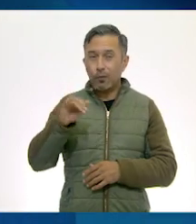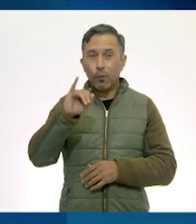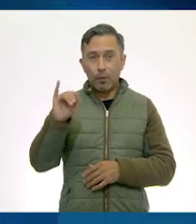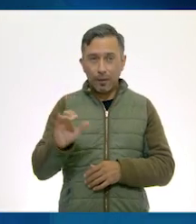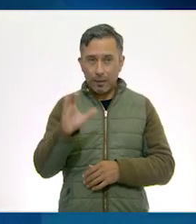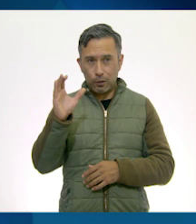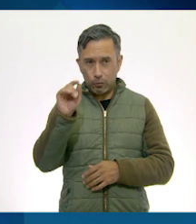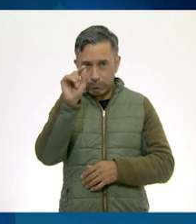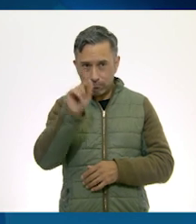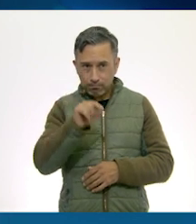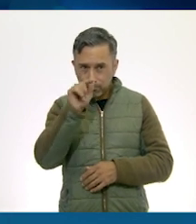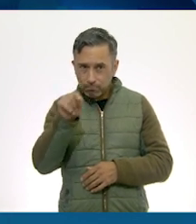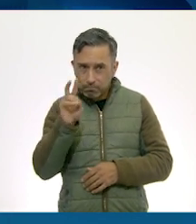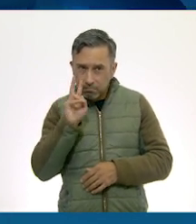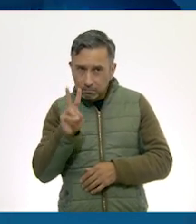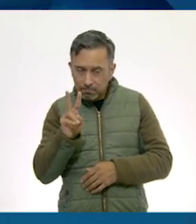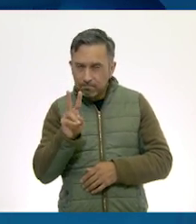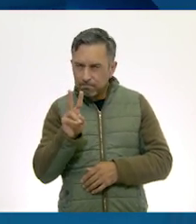Carlos.